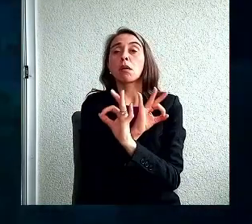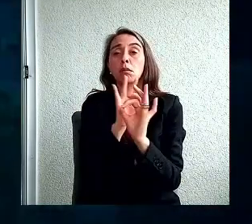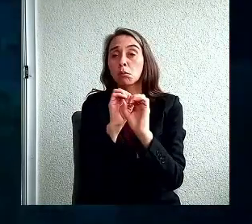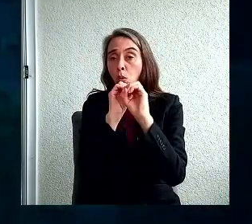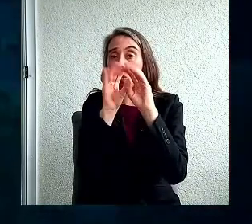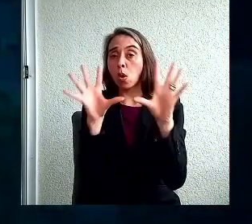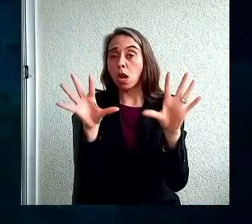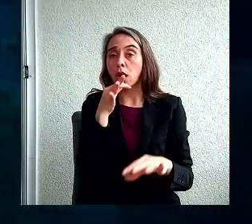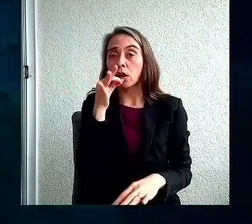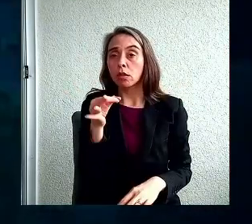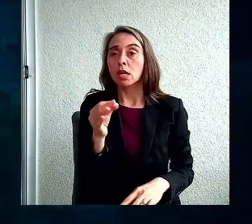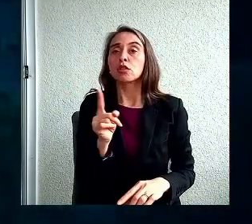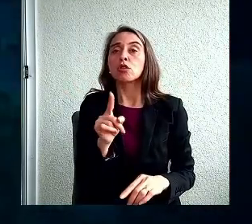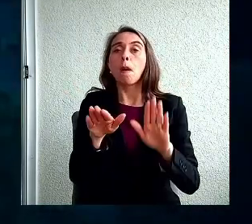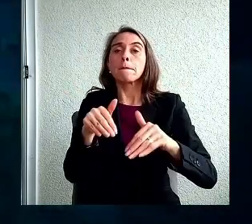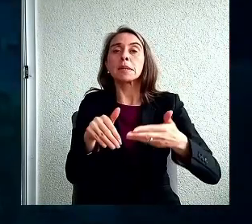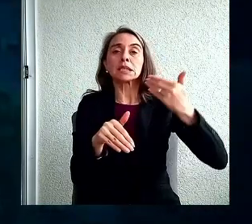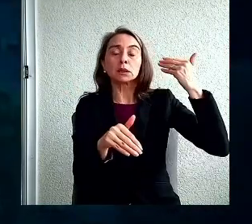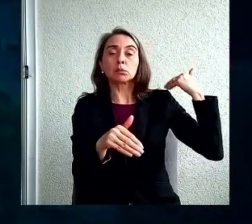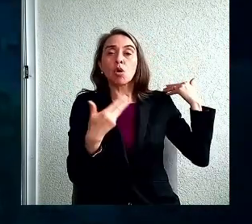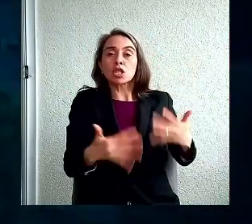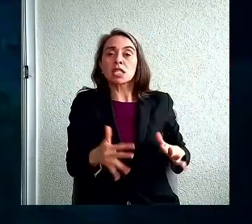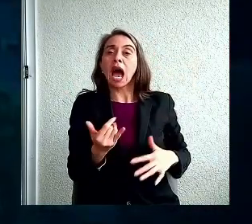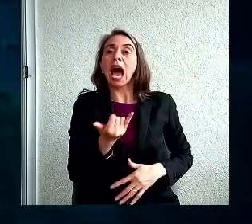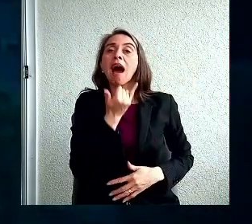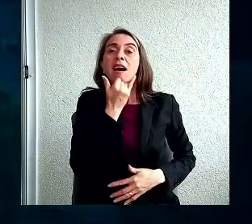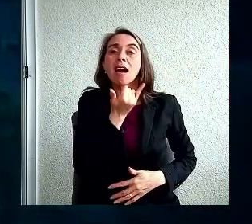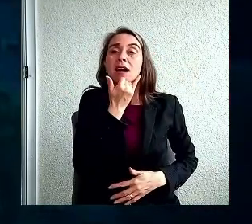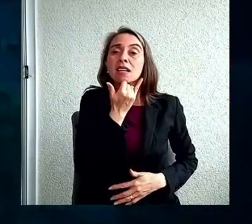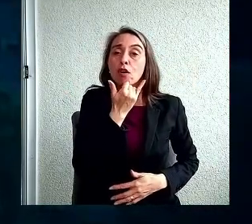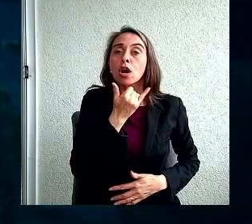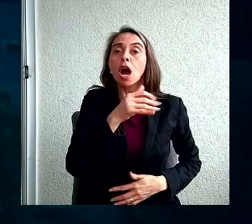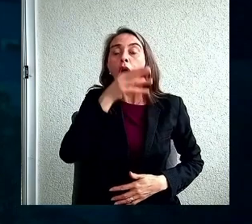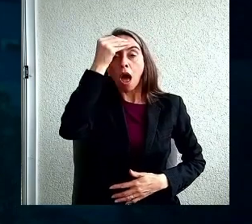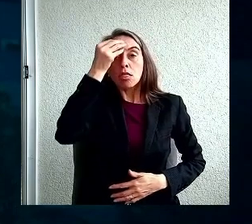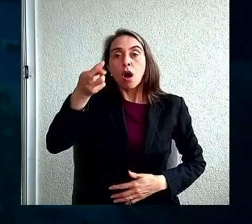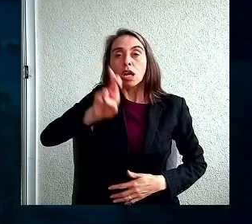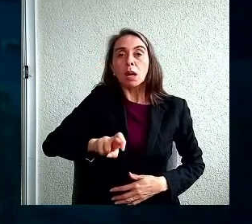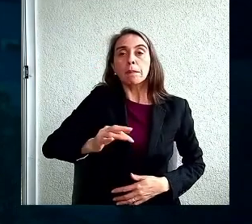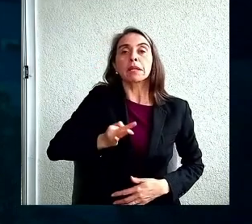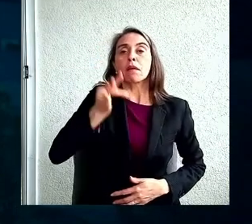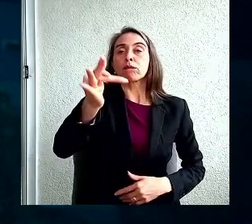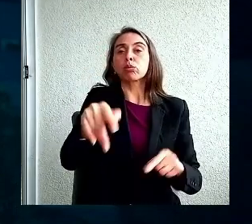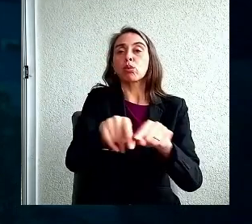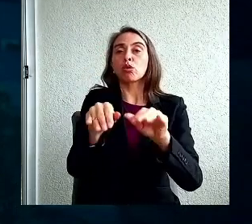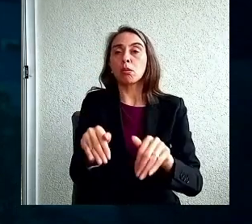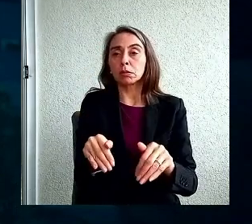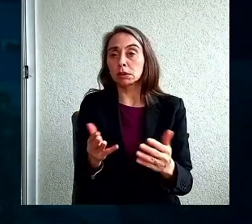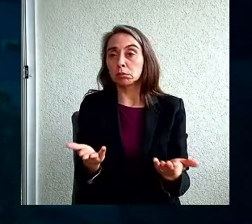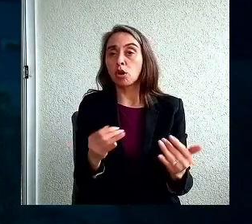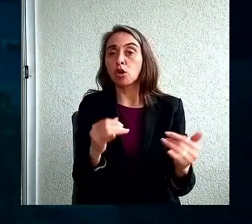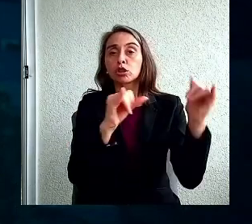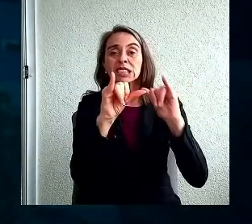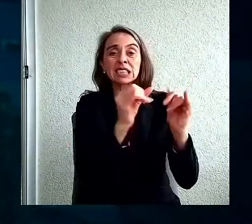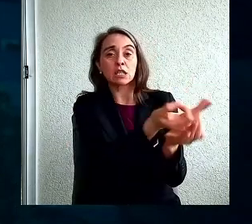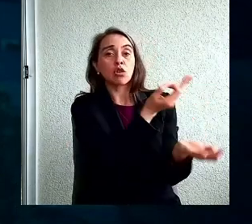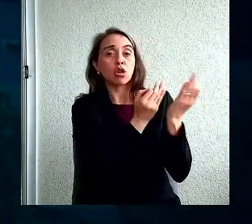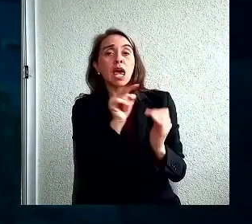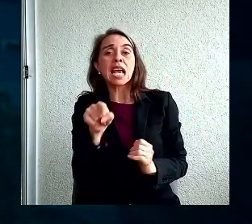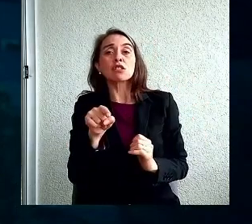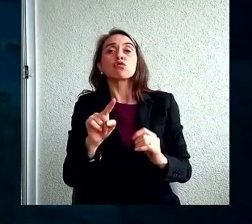que ya la ciencia nos ha demostrado que han producido justamente este problema. Humberto, Claro. que también quieres comentar en este